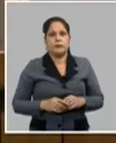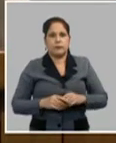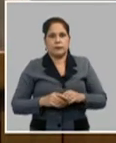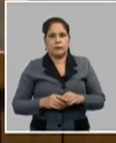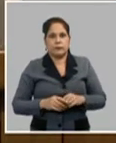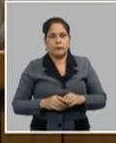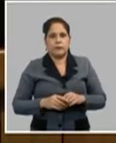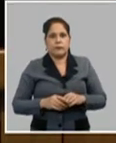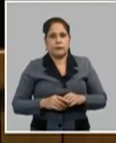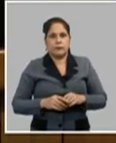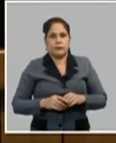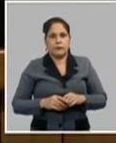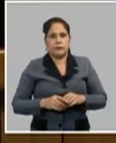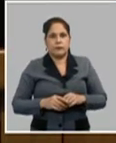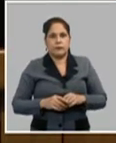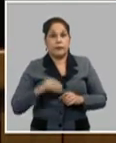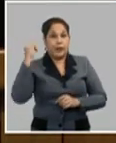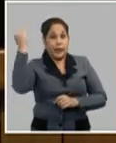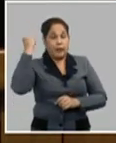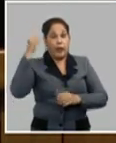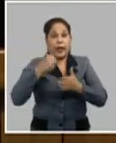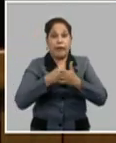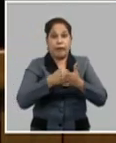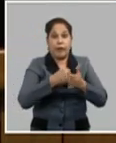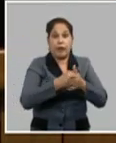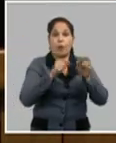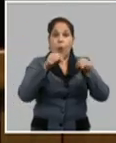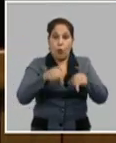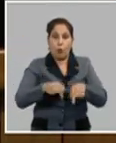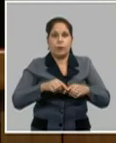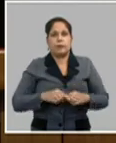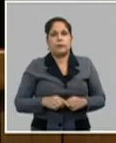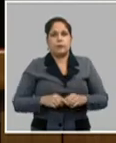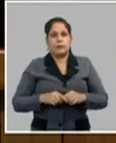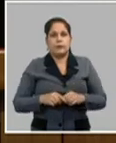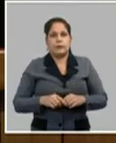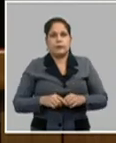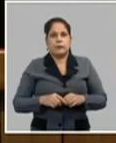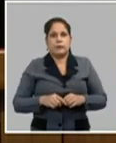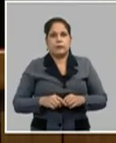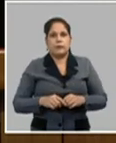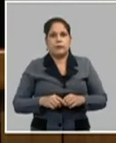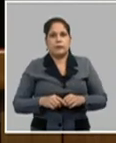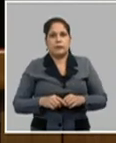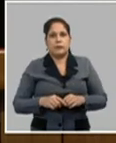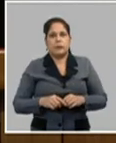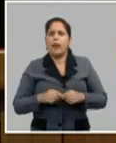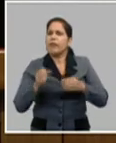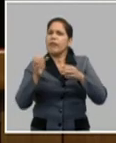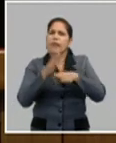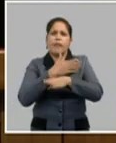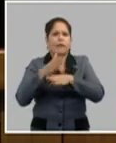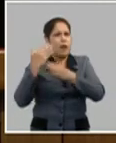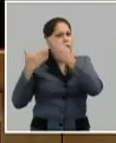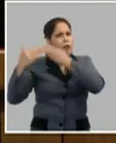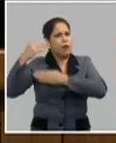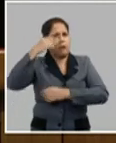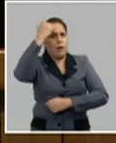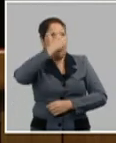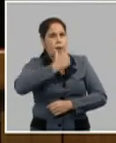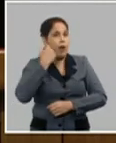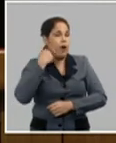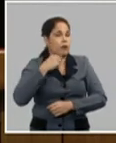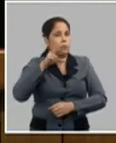El escenario internacional que enfrentamos hoy es marcadamente distinto al de abril